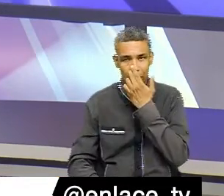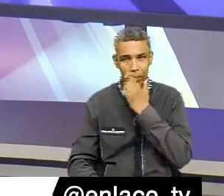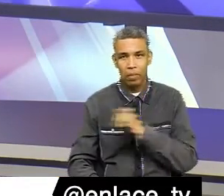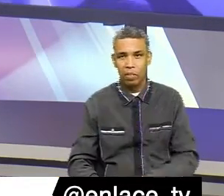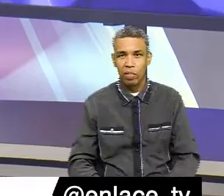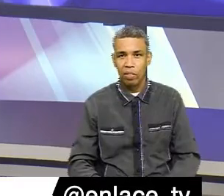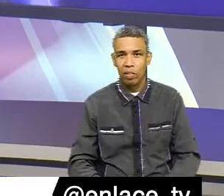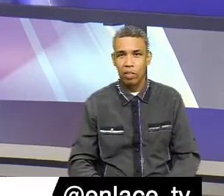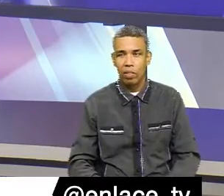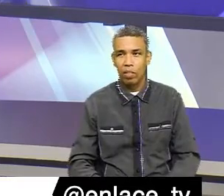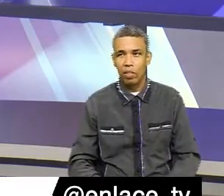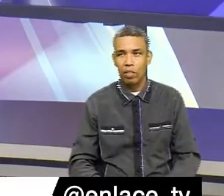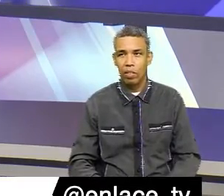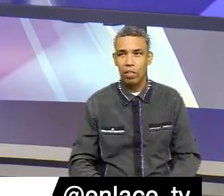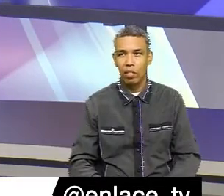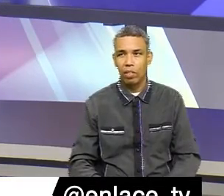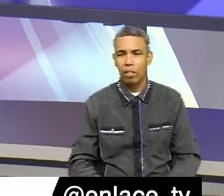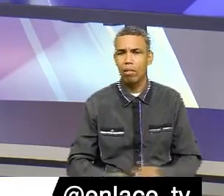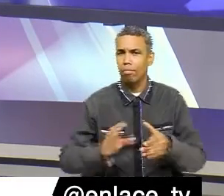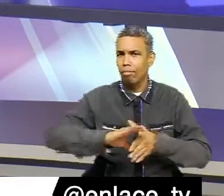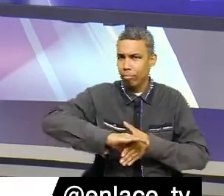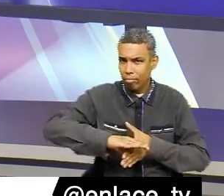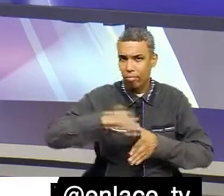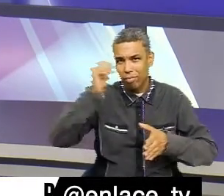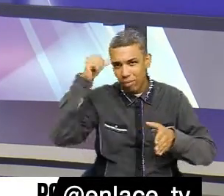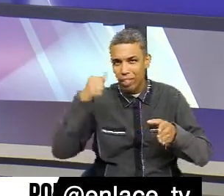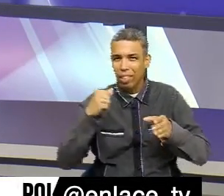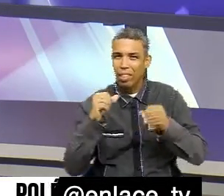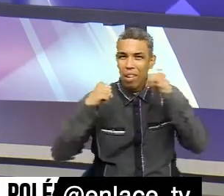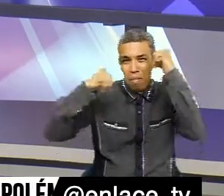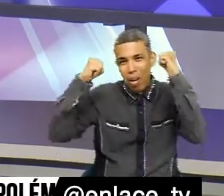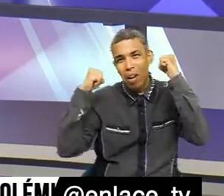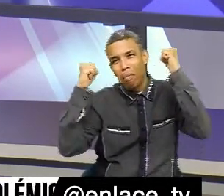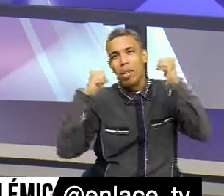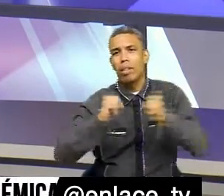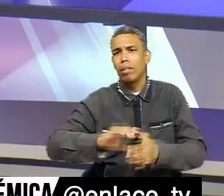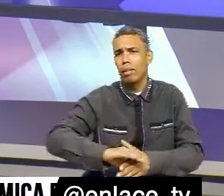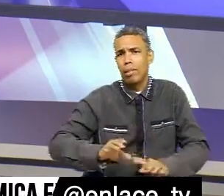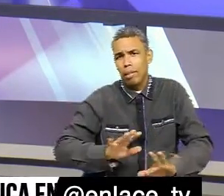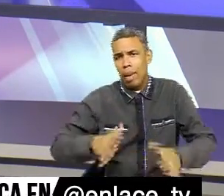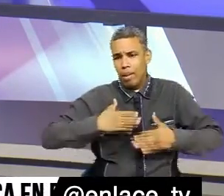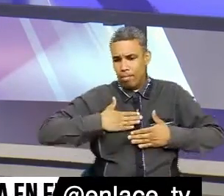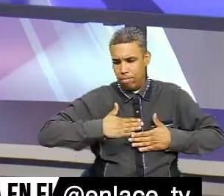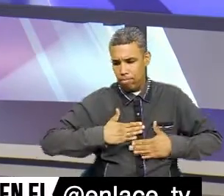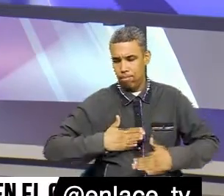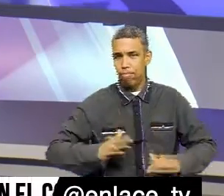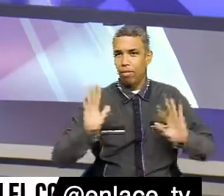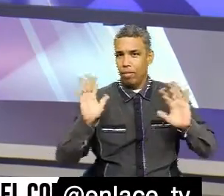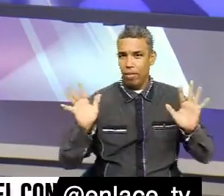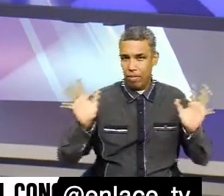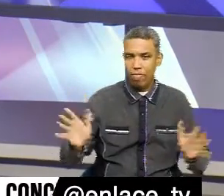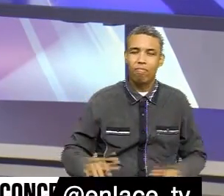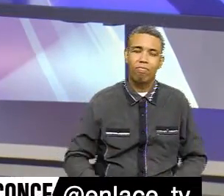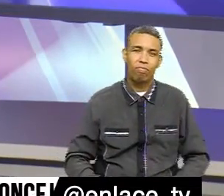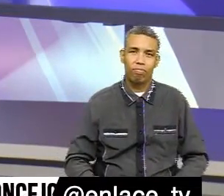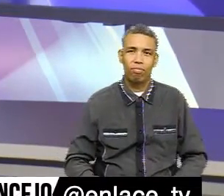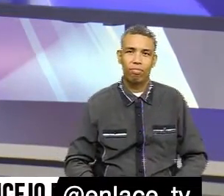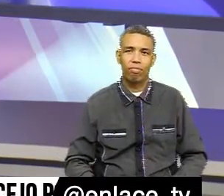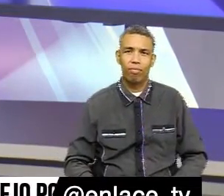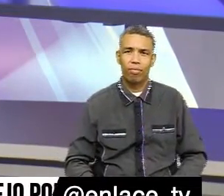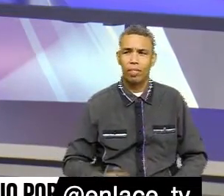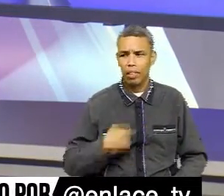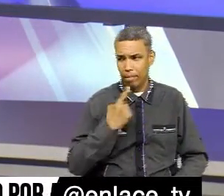presentaba un bloqueo por parte de los taxistas en la avenida, en la carrera 28. Sin embargo, ya fue disuelto. Las autoridades de la Inspección de Tránsito y Transporte de